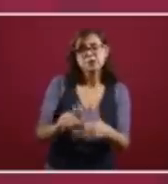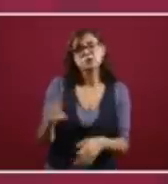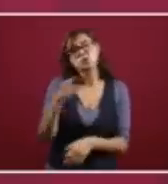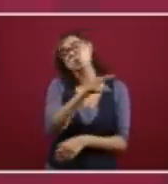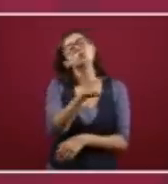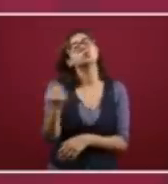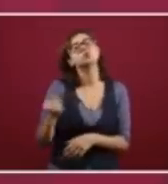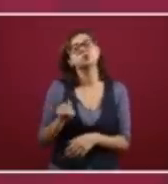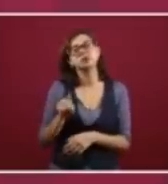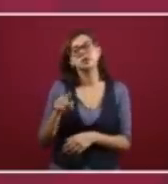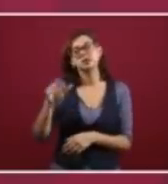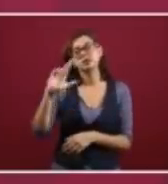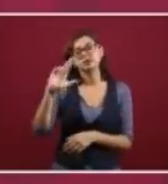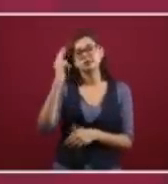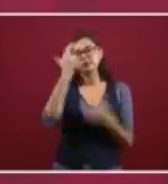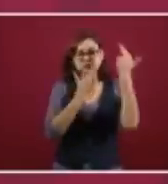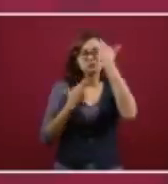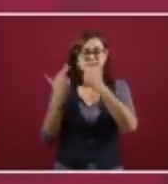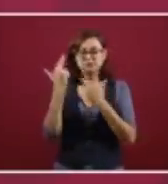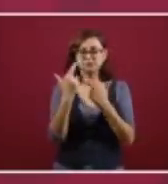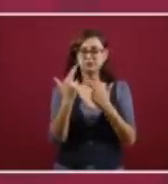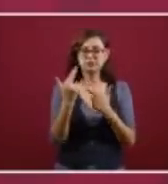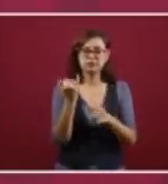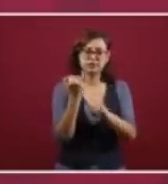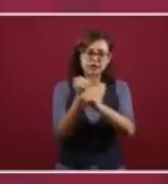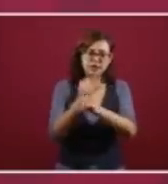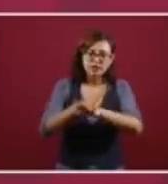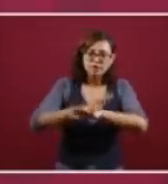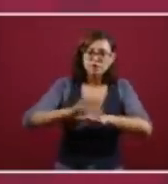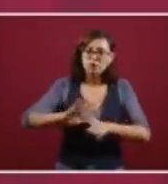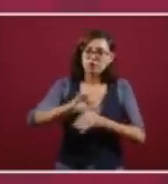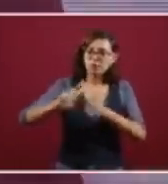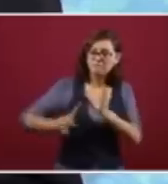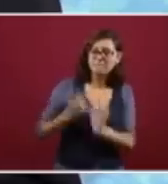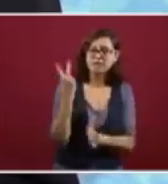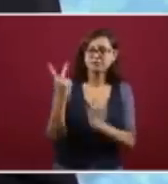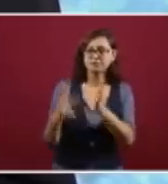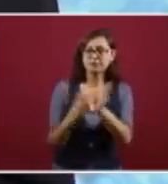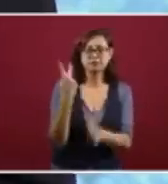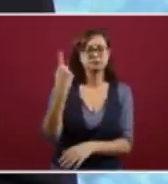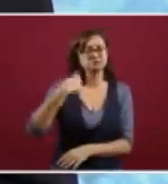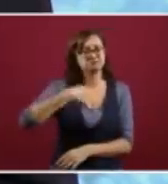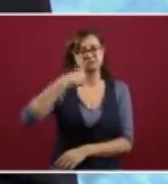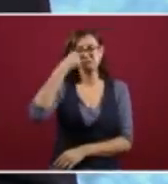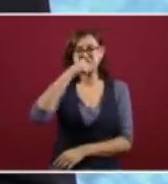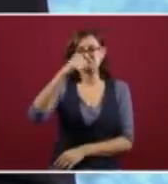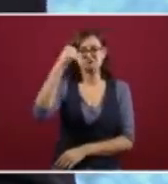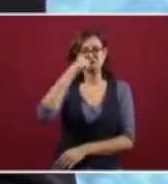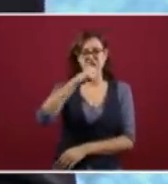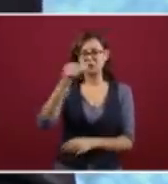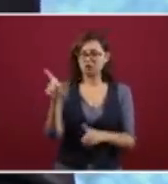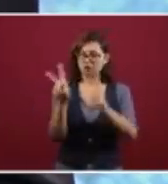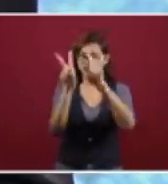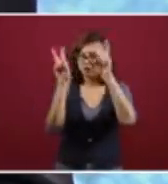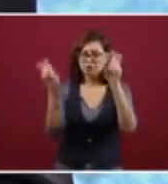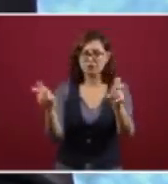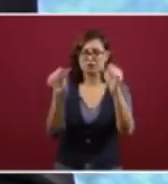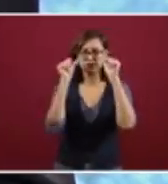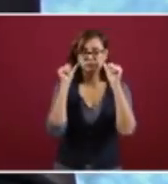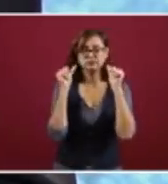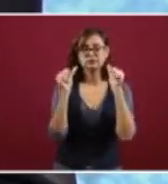revisan en todos los informes que he presentado, siempre trato el tema